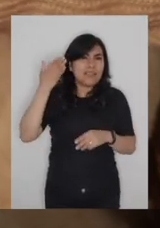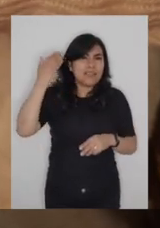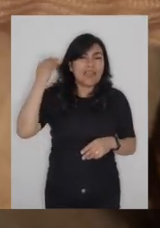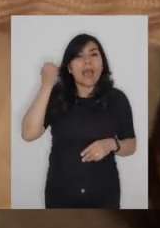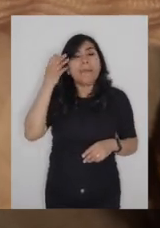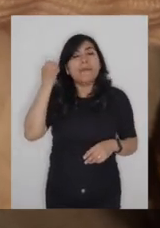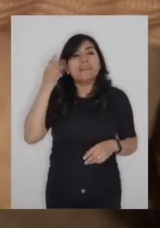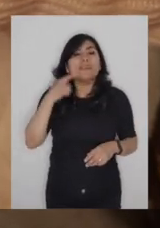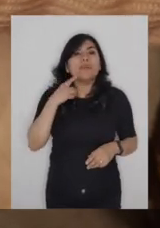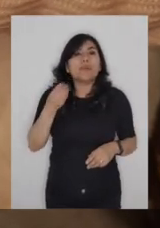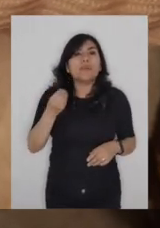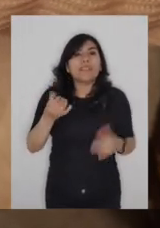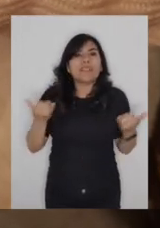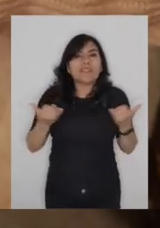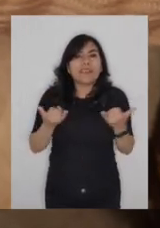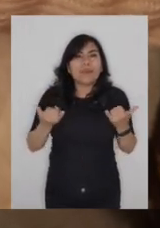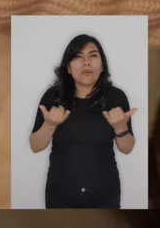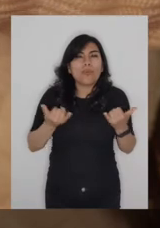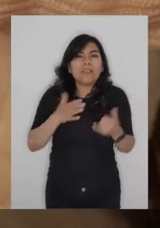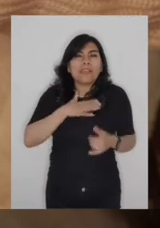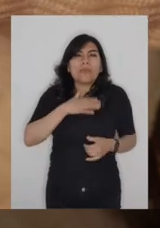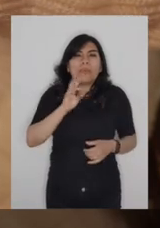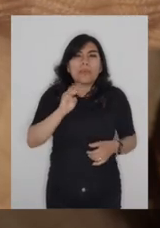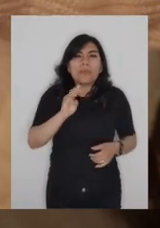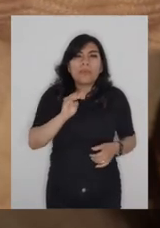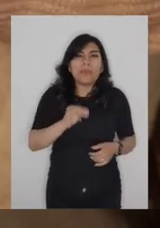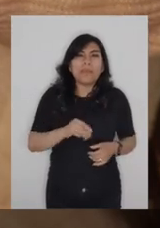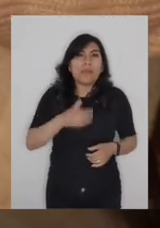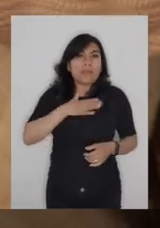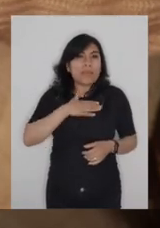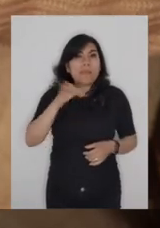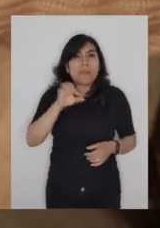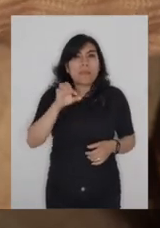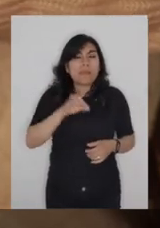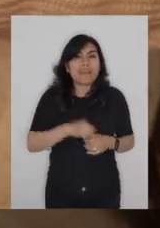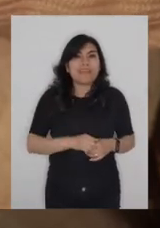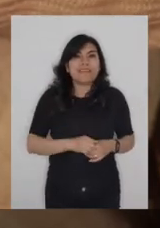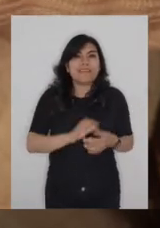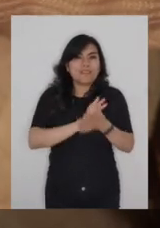aprendimos porque de guagüita ya mi mamá, mi papá, todos